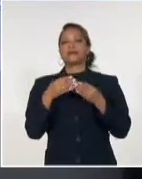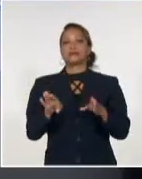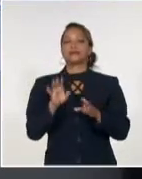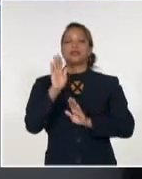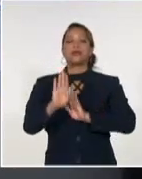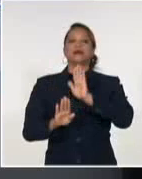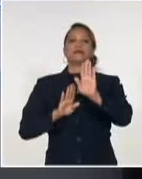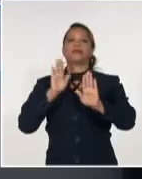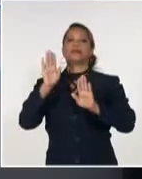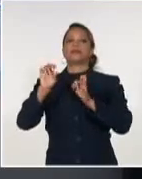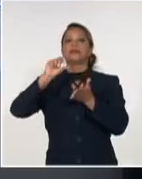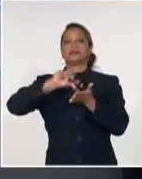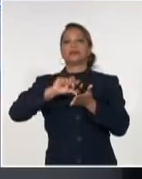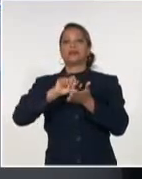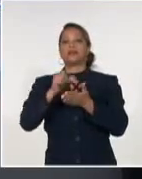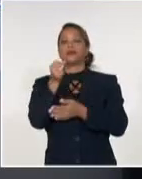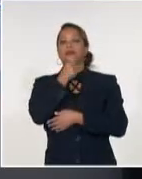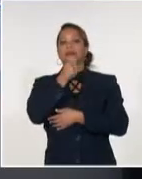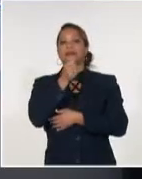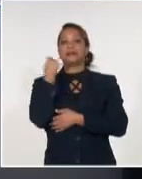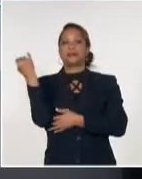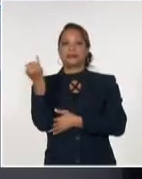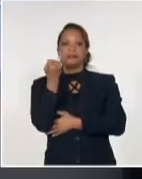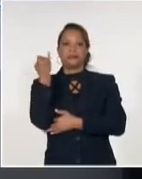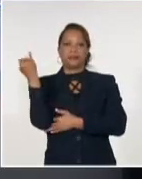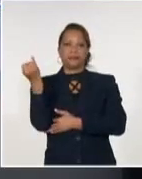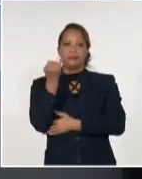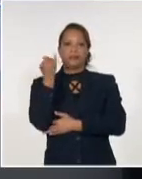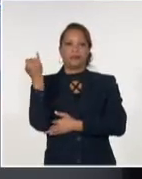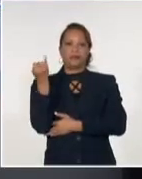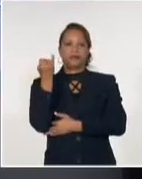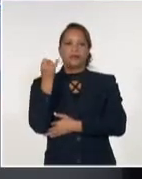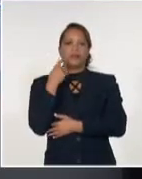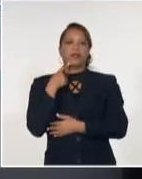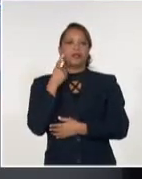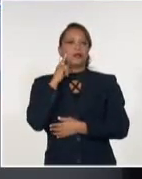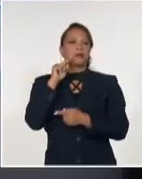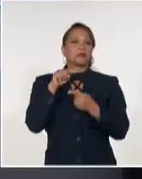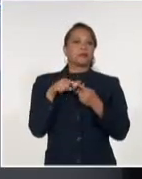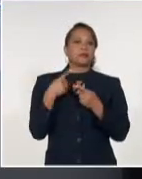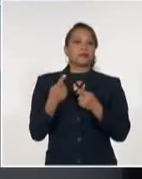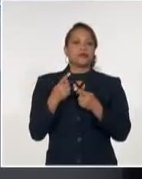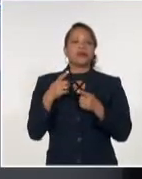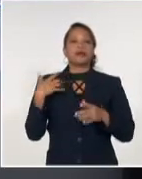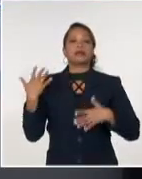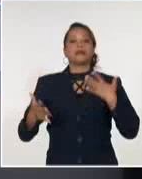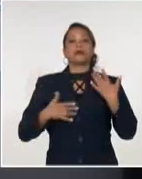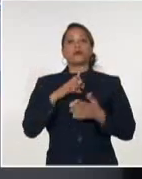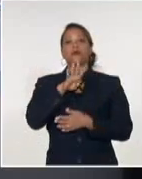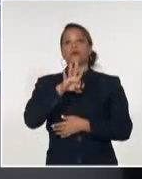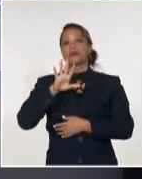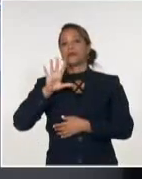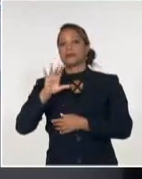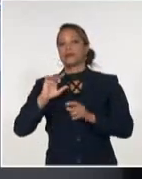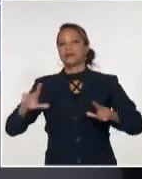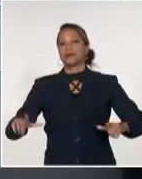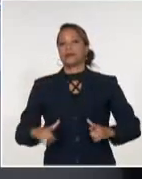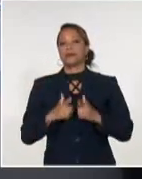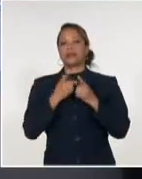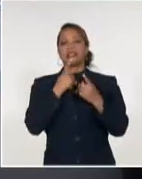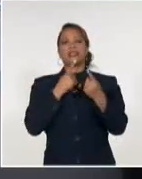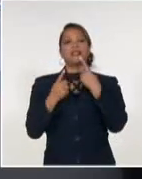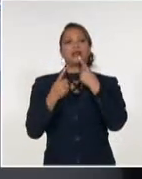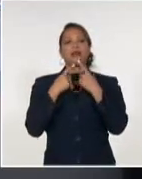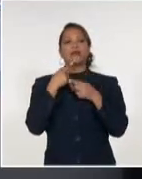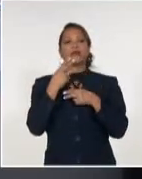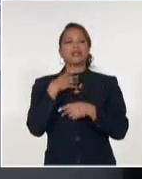en el Centro de Prensa Internacional dedicada a homenajear el 45 aniversario de aquel diálogo que sostuviera el comandante en